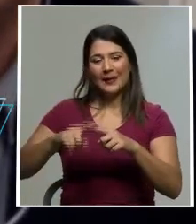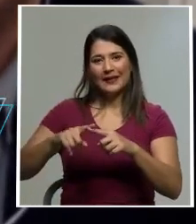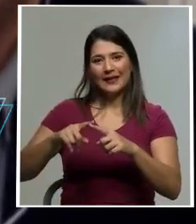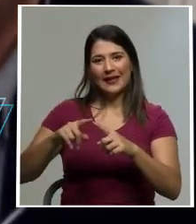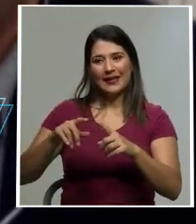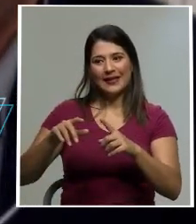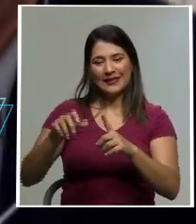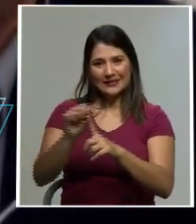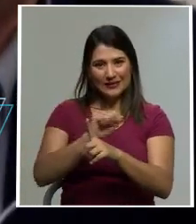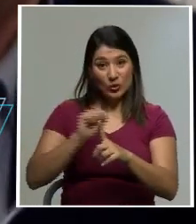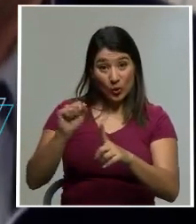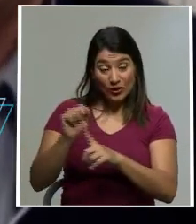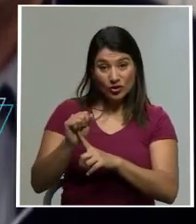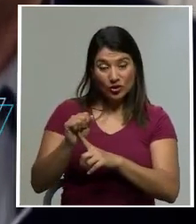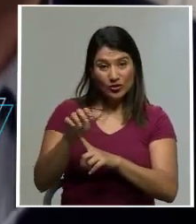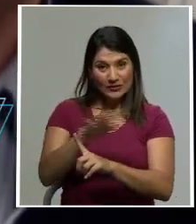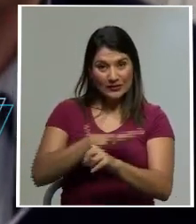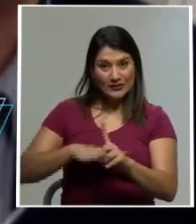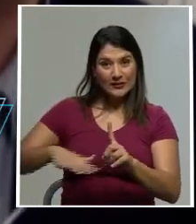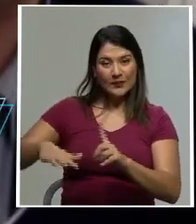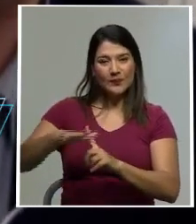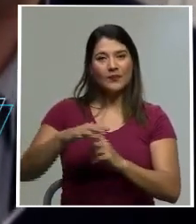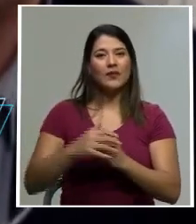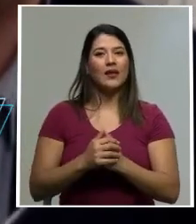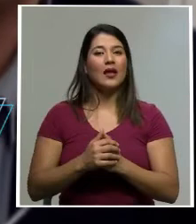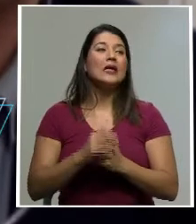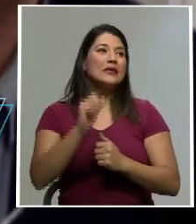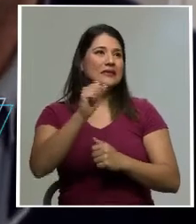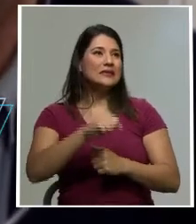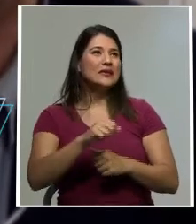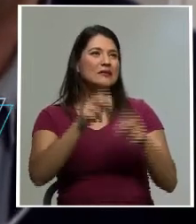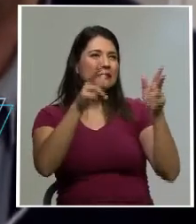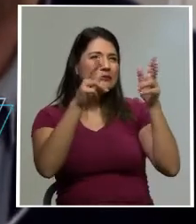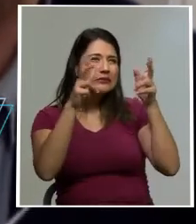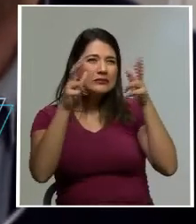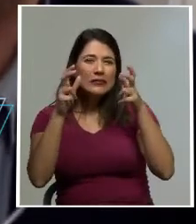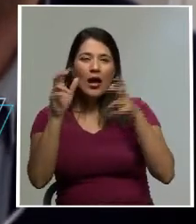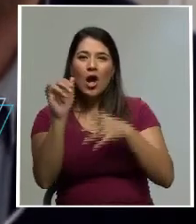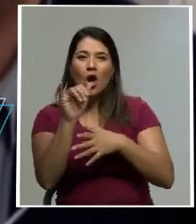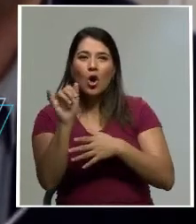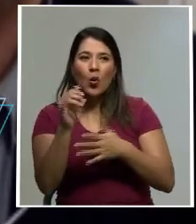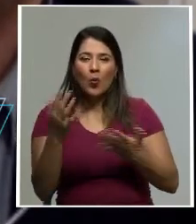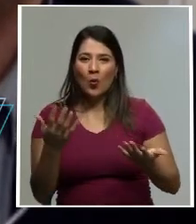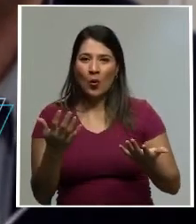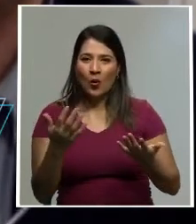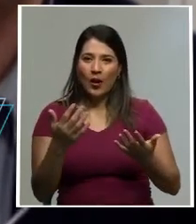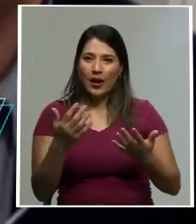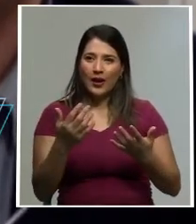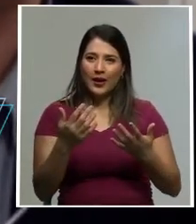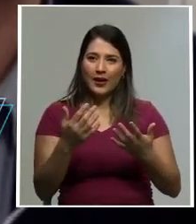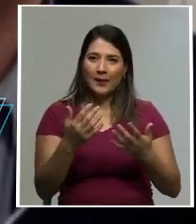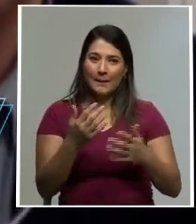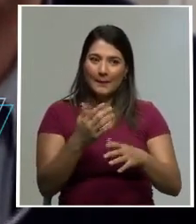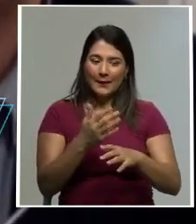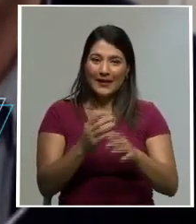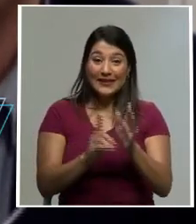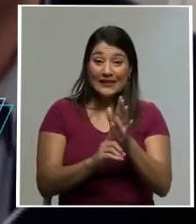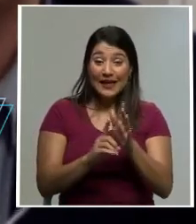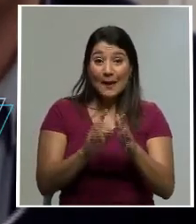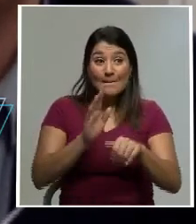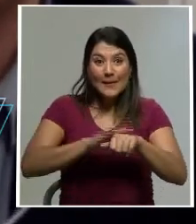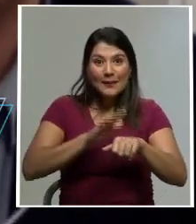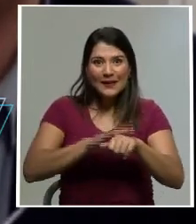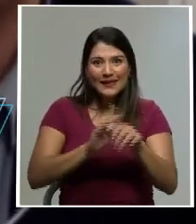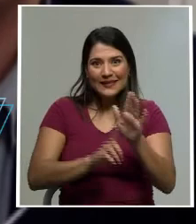el alimento de la poesía, ¿verdad? El alimento diario de la poesía. Eso, andar en el mercado, estar a la noche, comerse